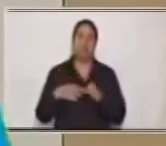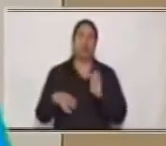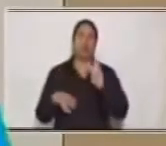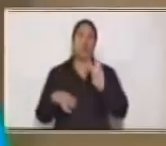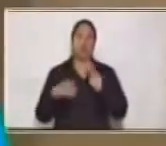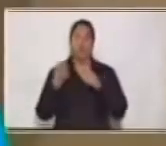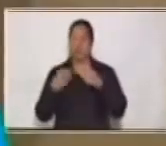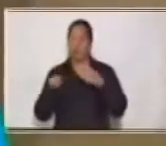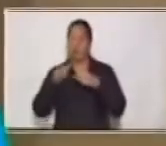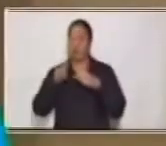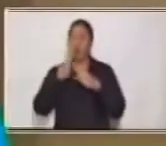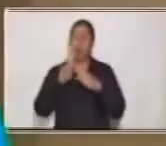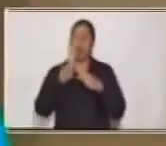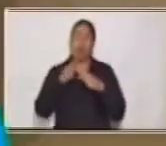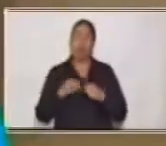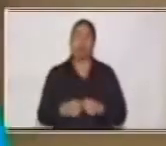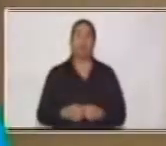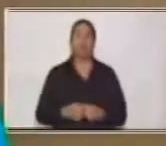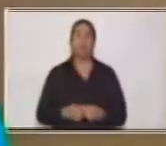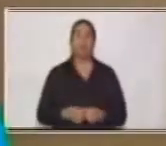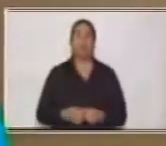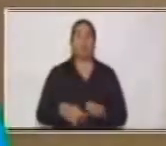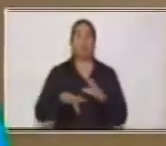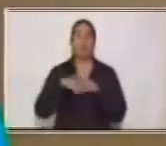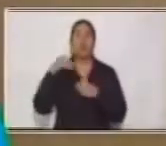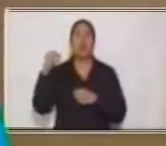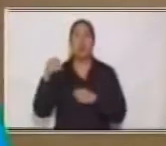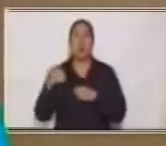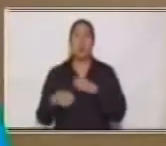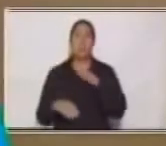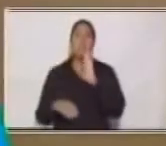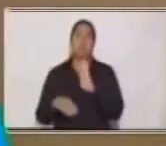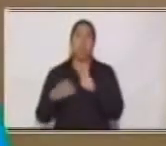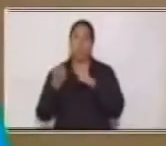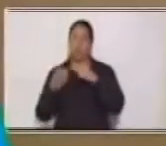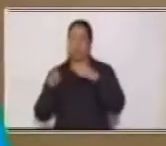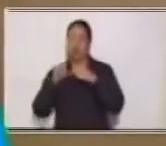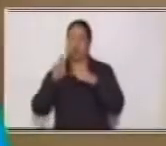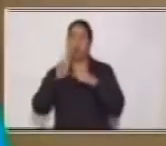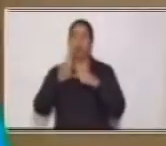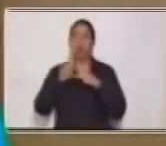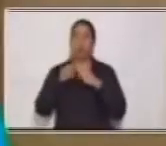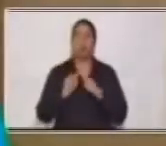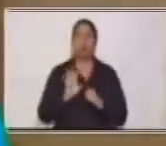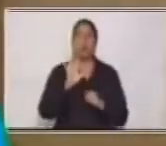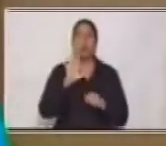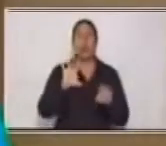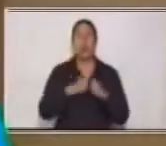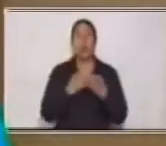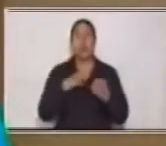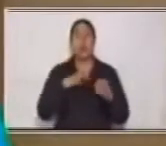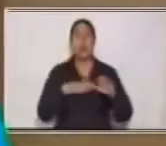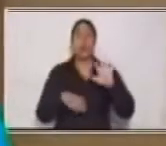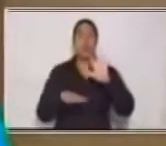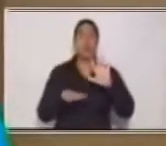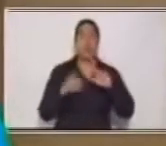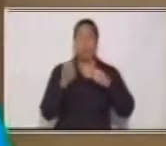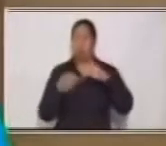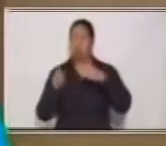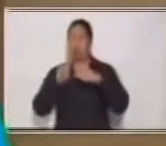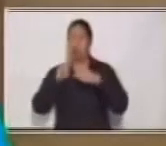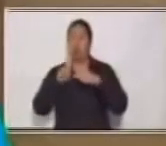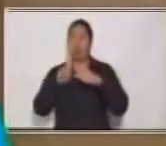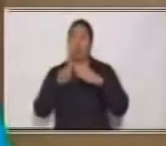cuadrado, y esto es igual a B al cuadrado. Y vamos a tener 5 al cuadrado es 25,